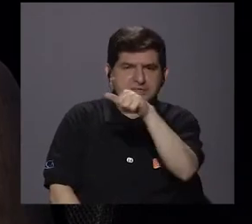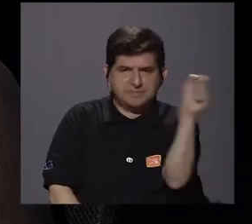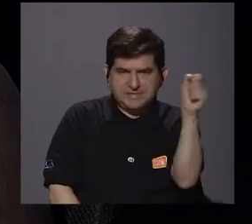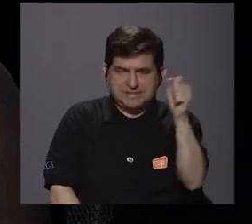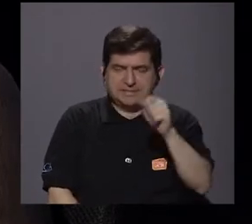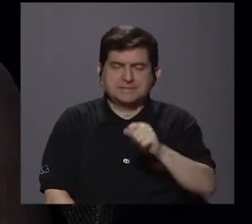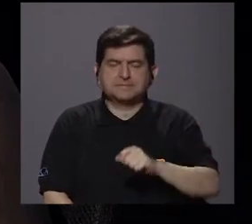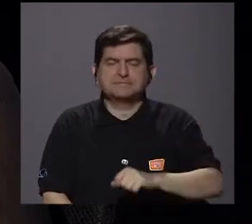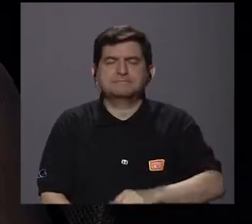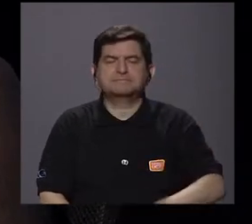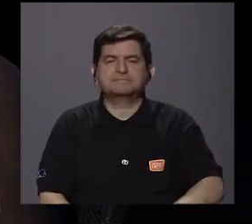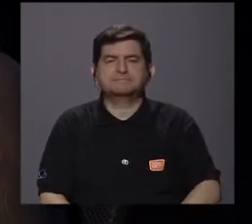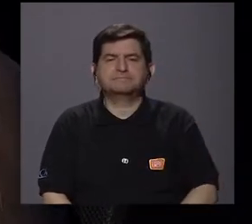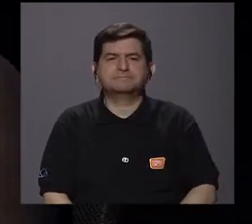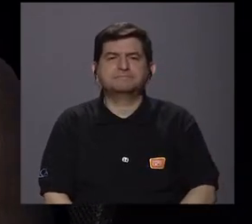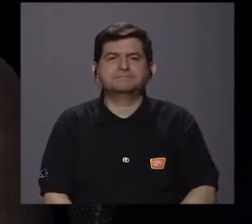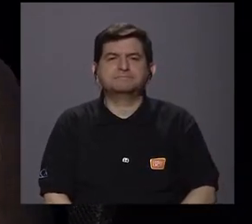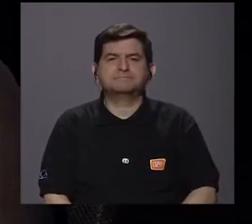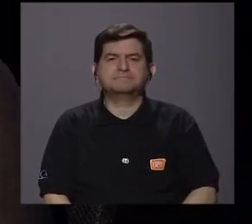meses. Uh-huh. Sí.